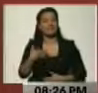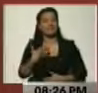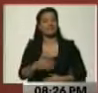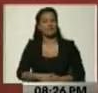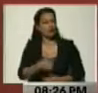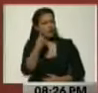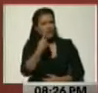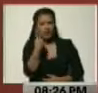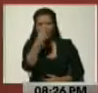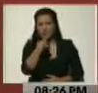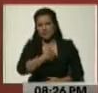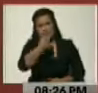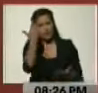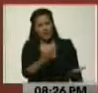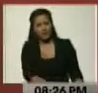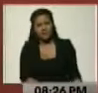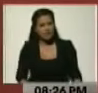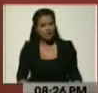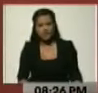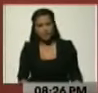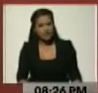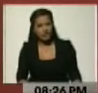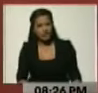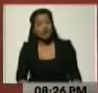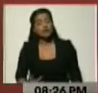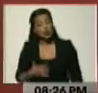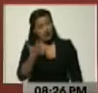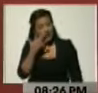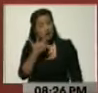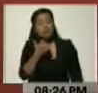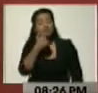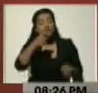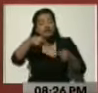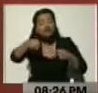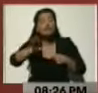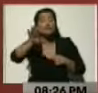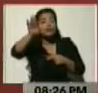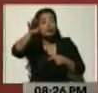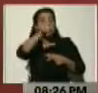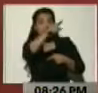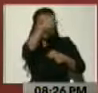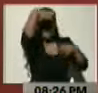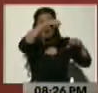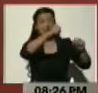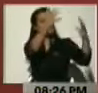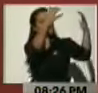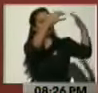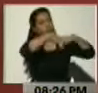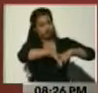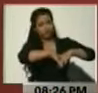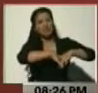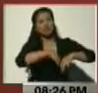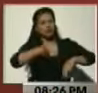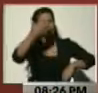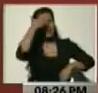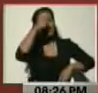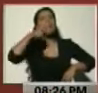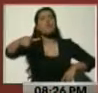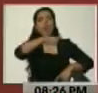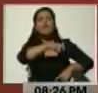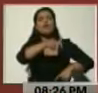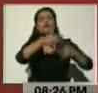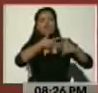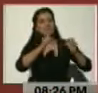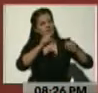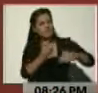Algún día ese imperio también va a caer. Algún día ese imperio. Y ese pueblo se levantará algún día.